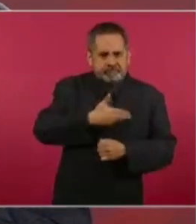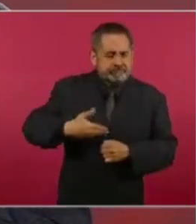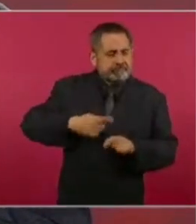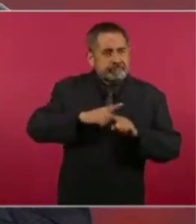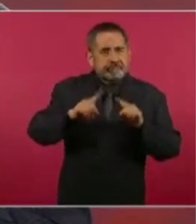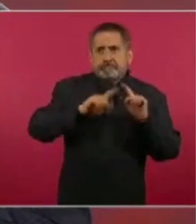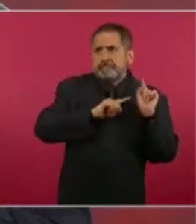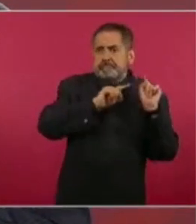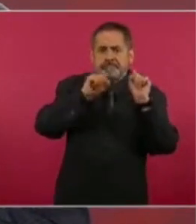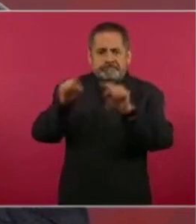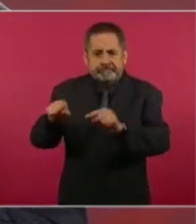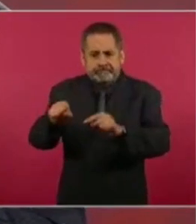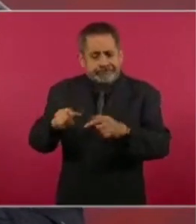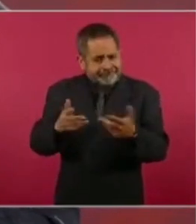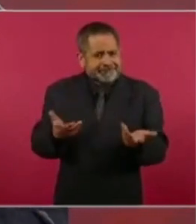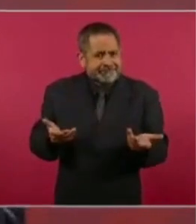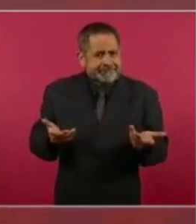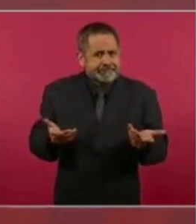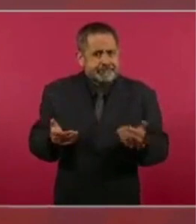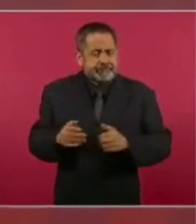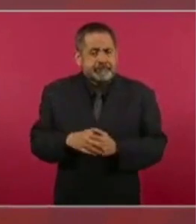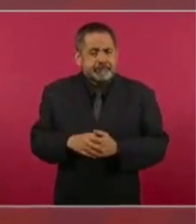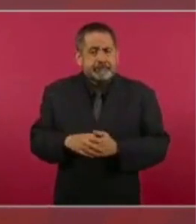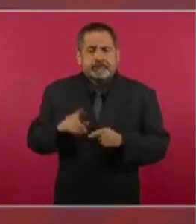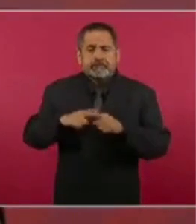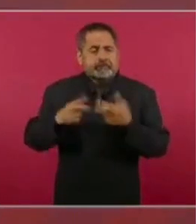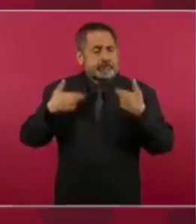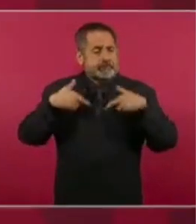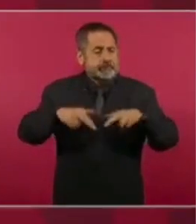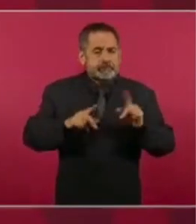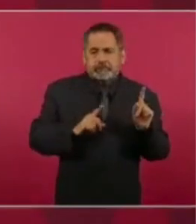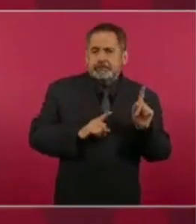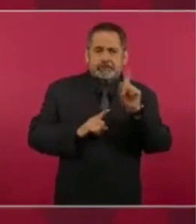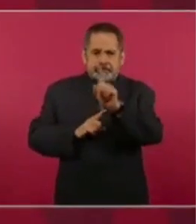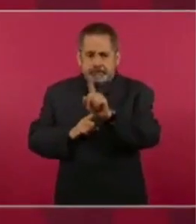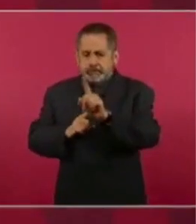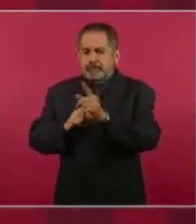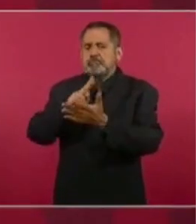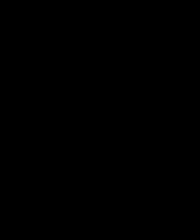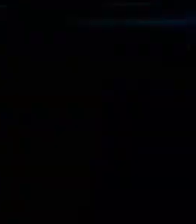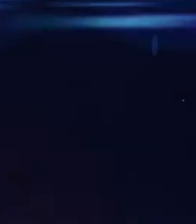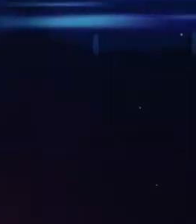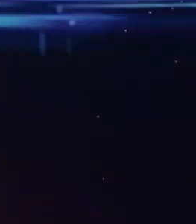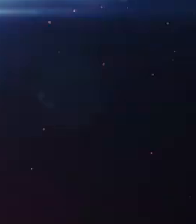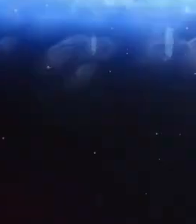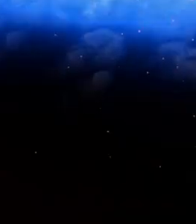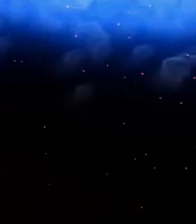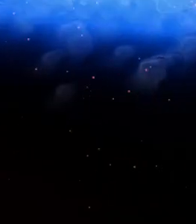¿Quién nos representa a nosotros? Va a llevar esa propuesta.